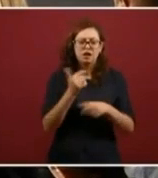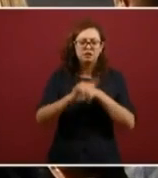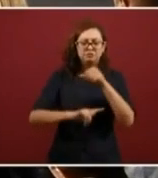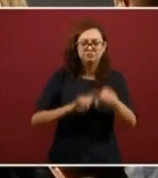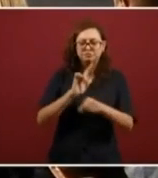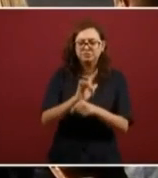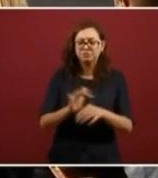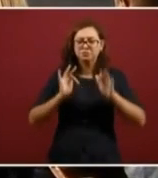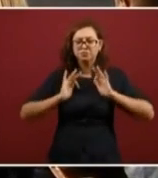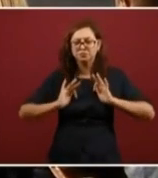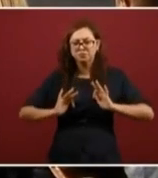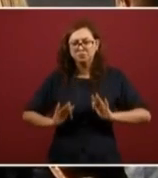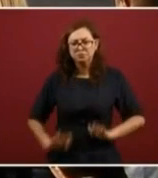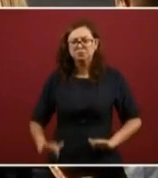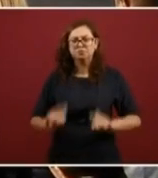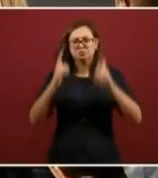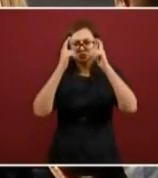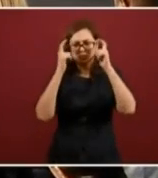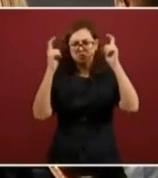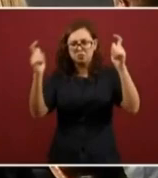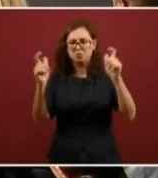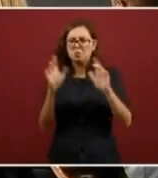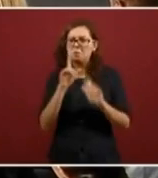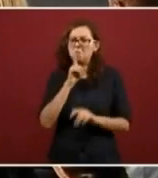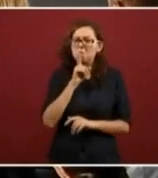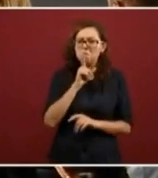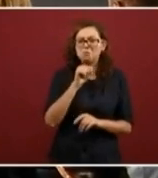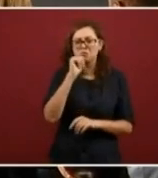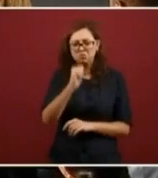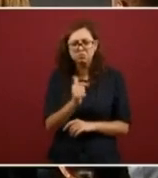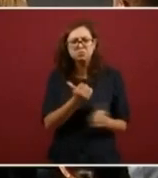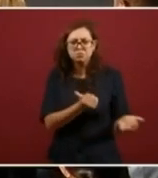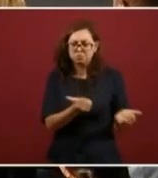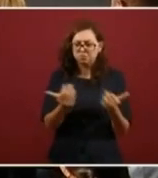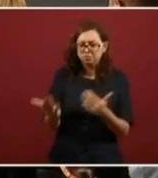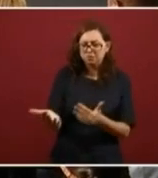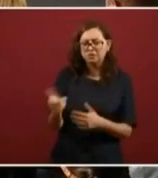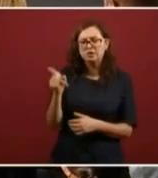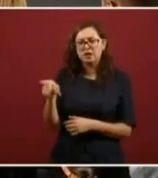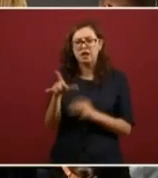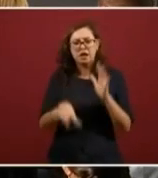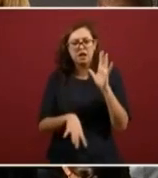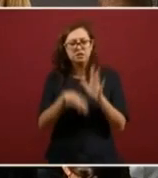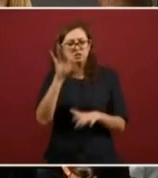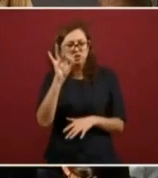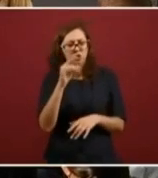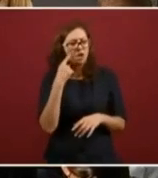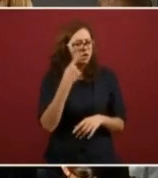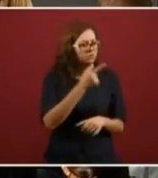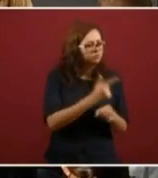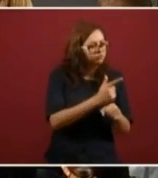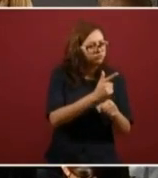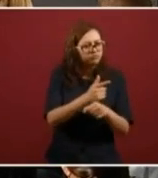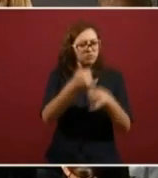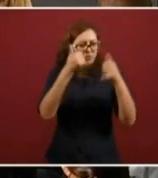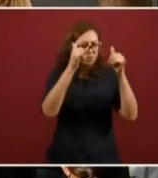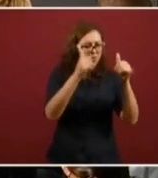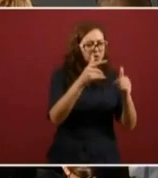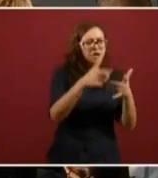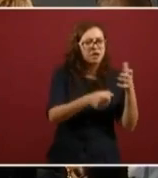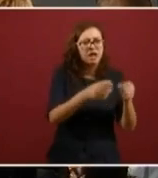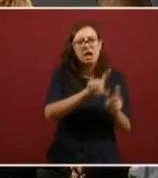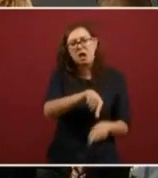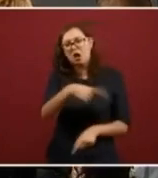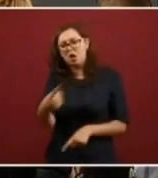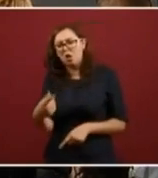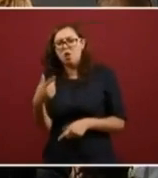destraguen y puedan ser distribuidos de manera rápida. El beneficiario elige su vaquilla y o semental que